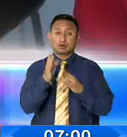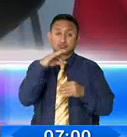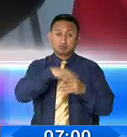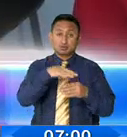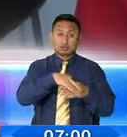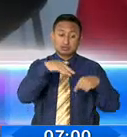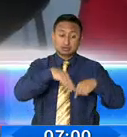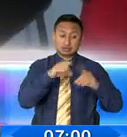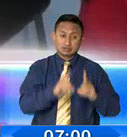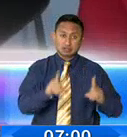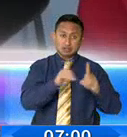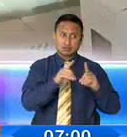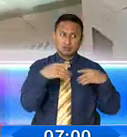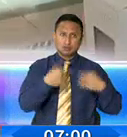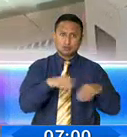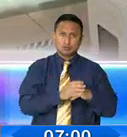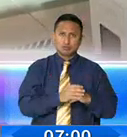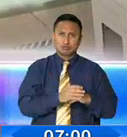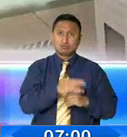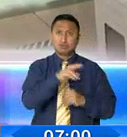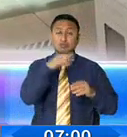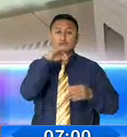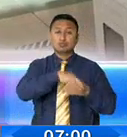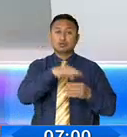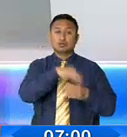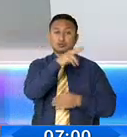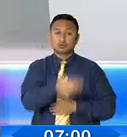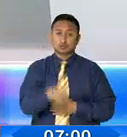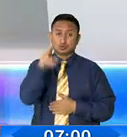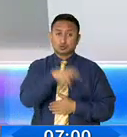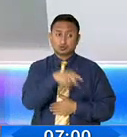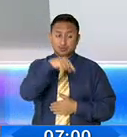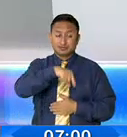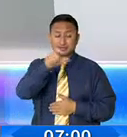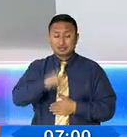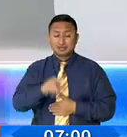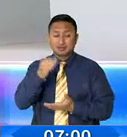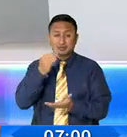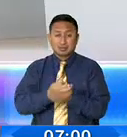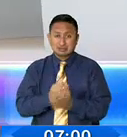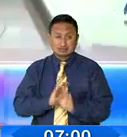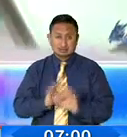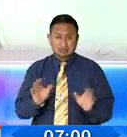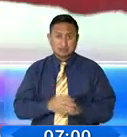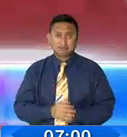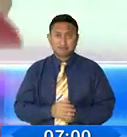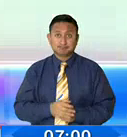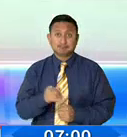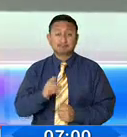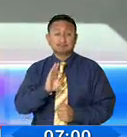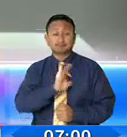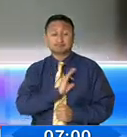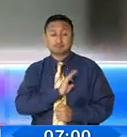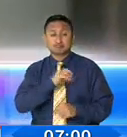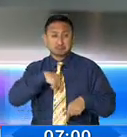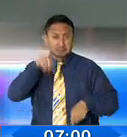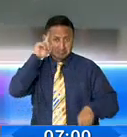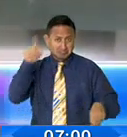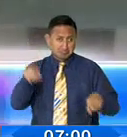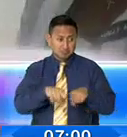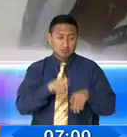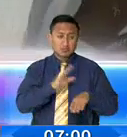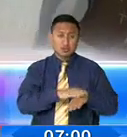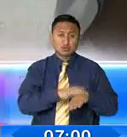cifra histórica de votos nulos y también de ausentismo en las urnas. Expertos consideran que esto se debe a